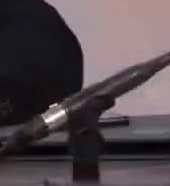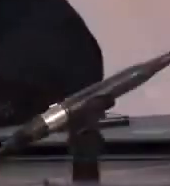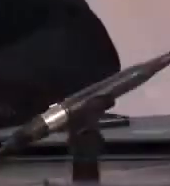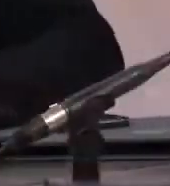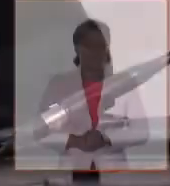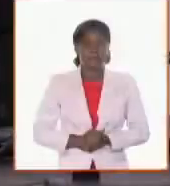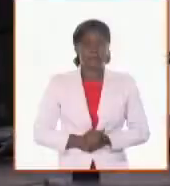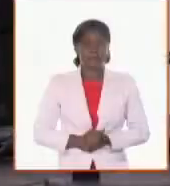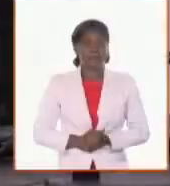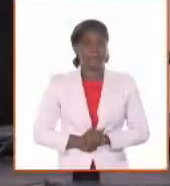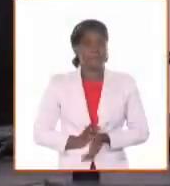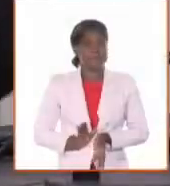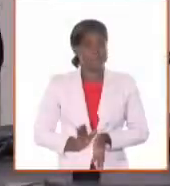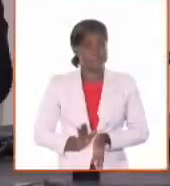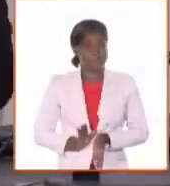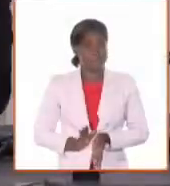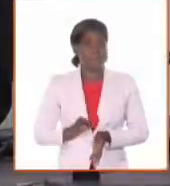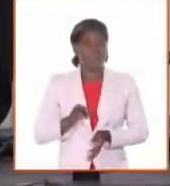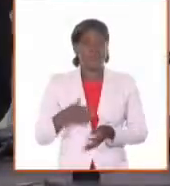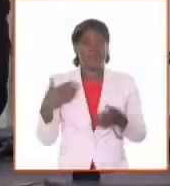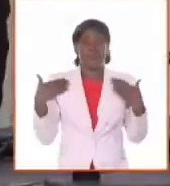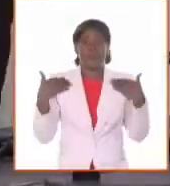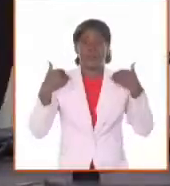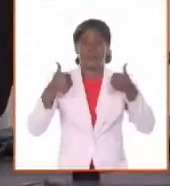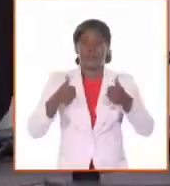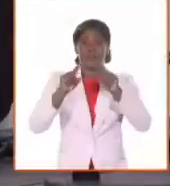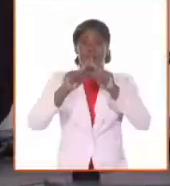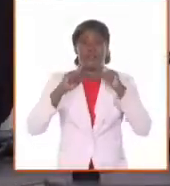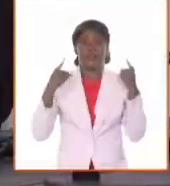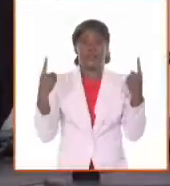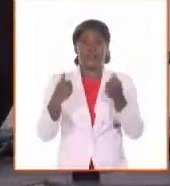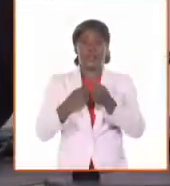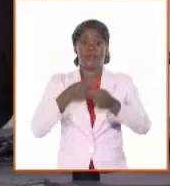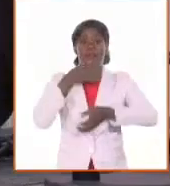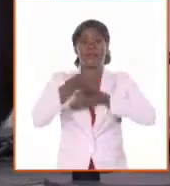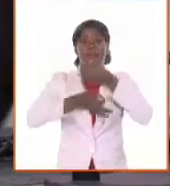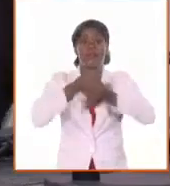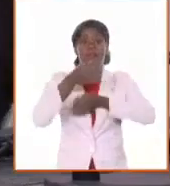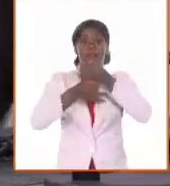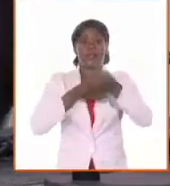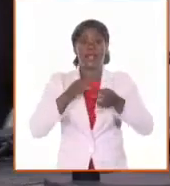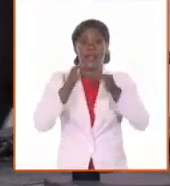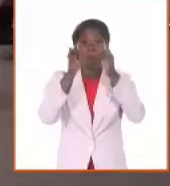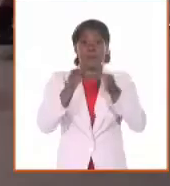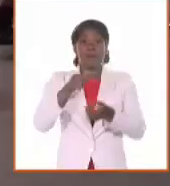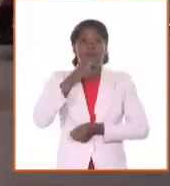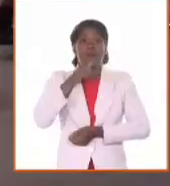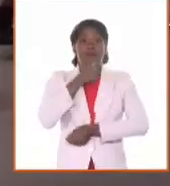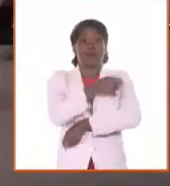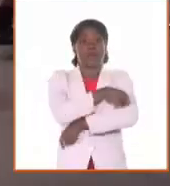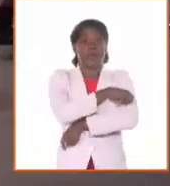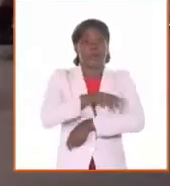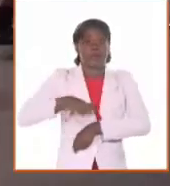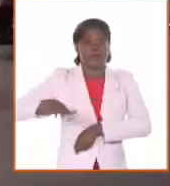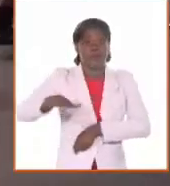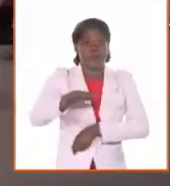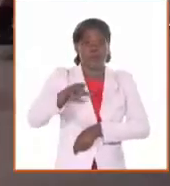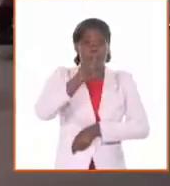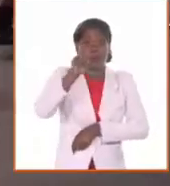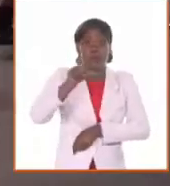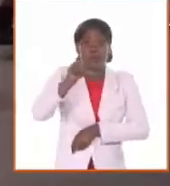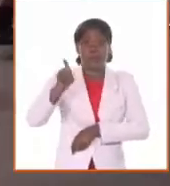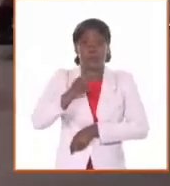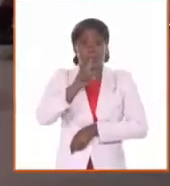bueno hemos dejado para la directora general las preguntas más candentes las opiniones más complejas tiene hay que decir